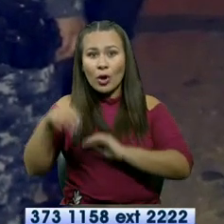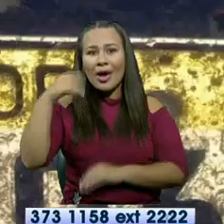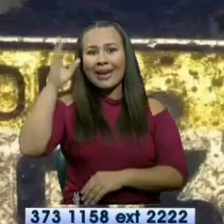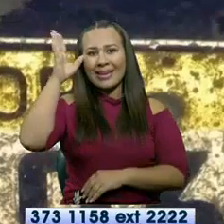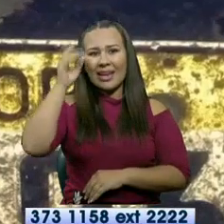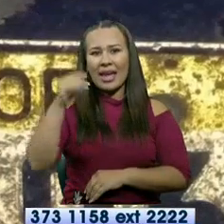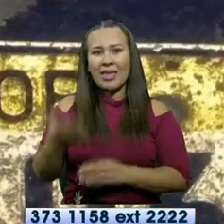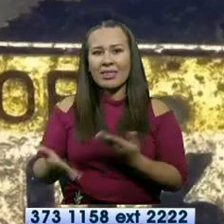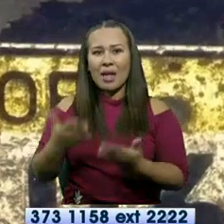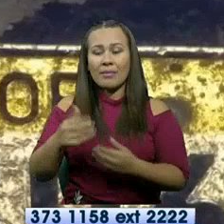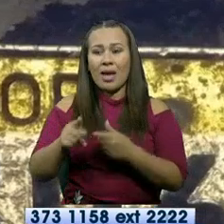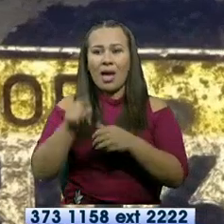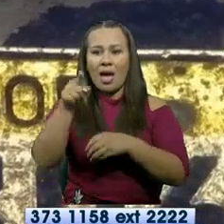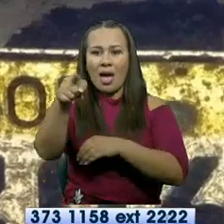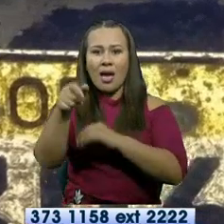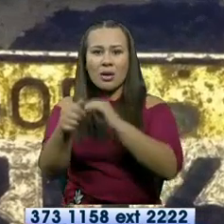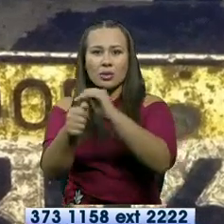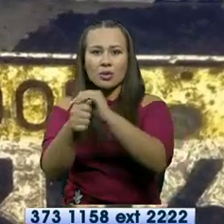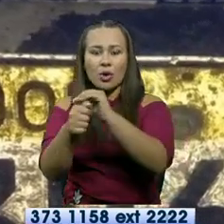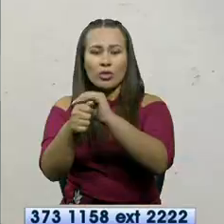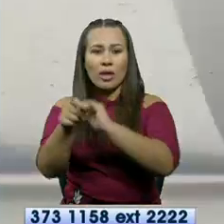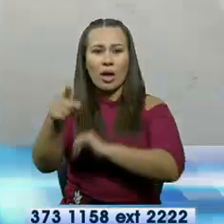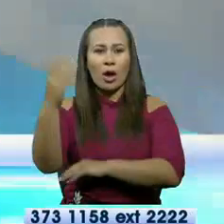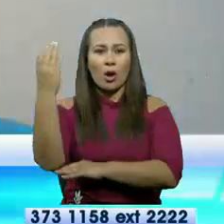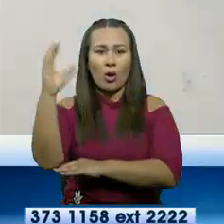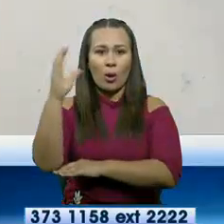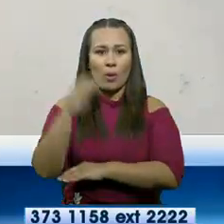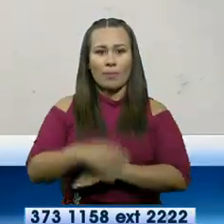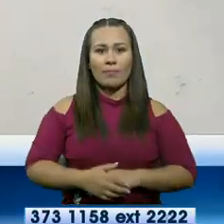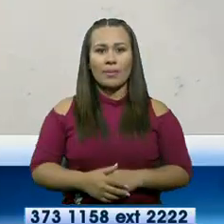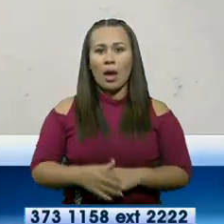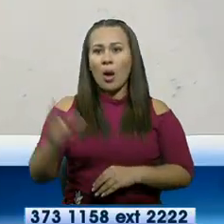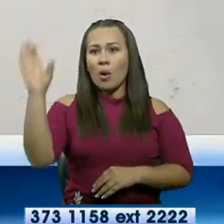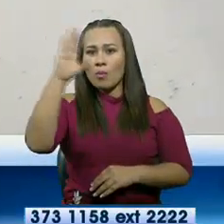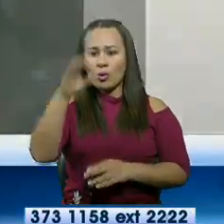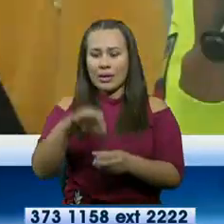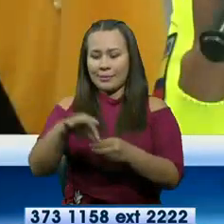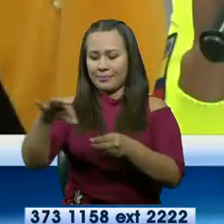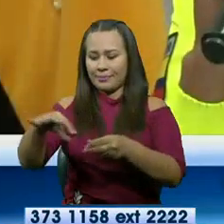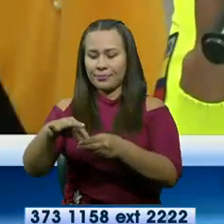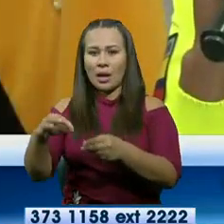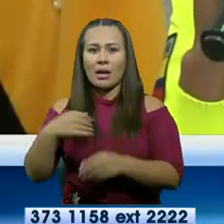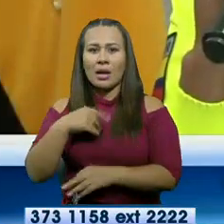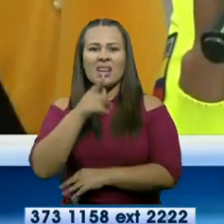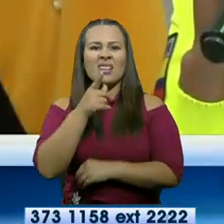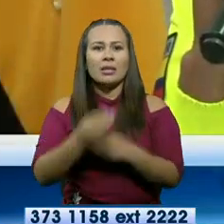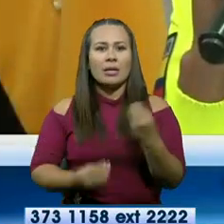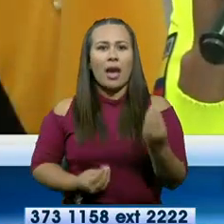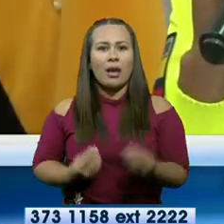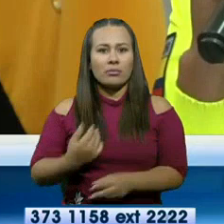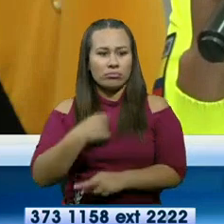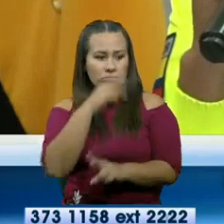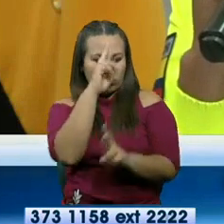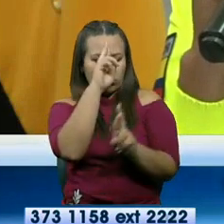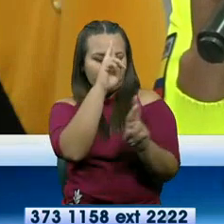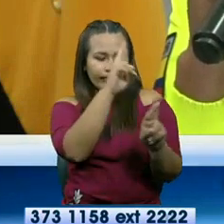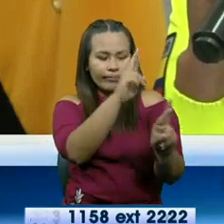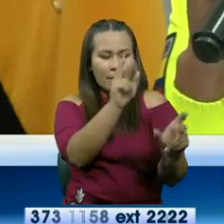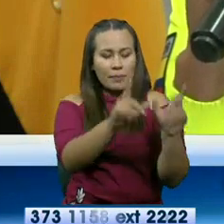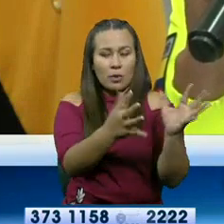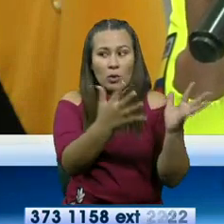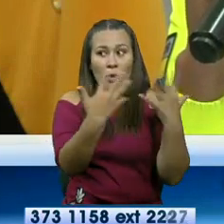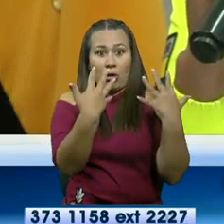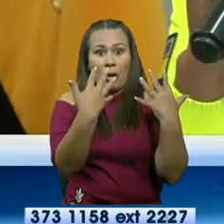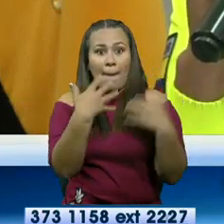se esconde en lado colombiano. Aparentemente buscan ganar territorio sembrando miedo. Y hay avances en las